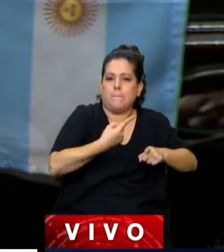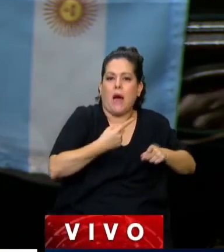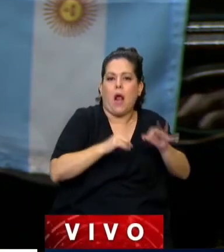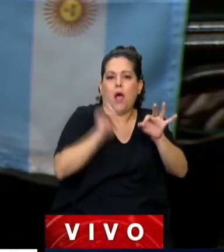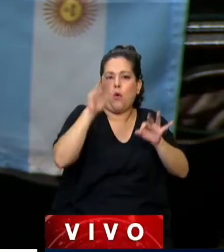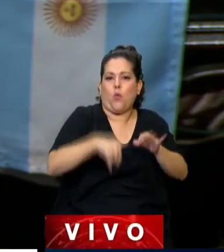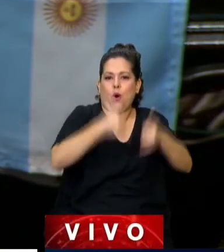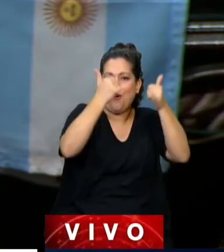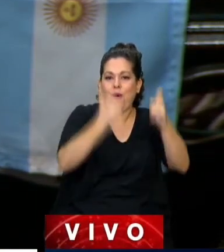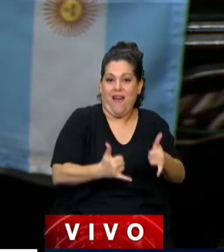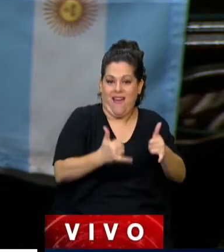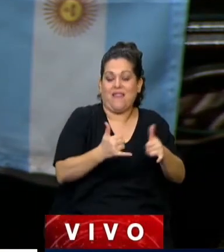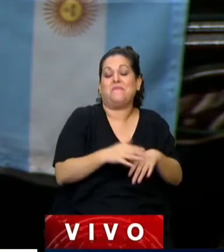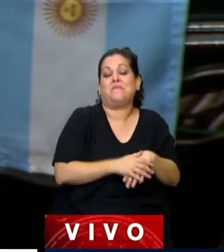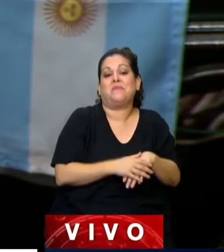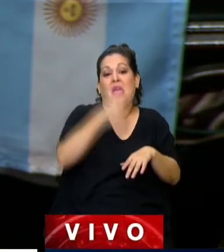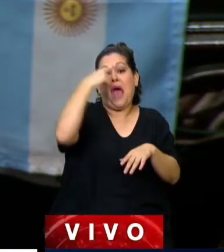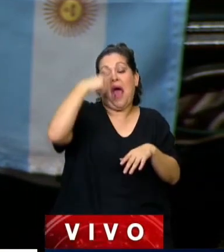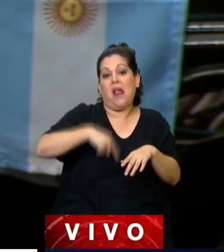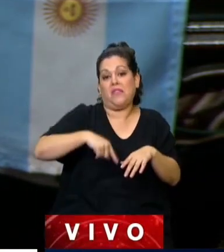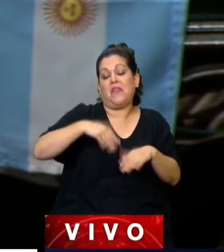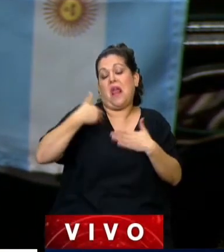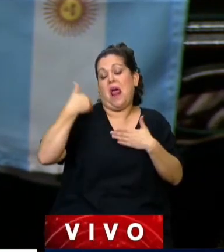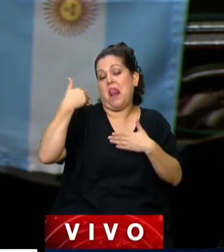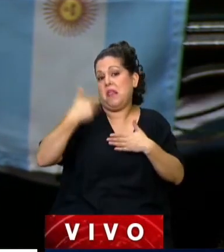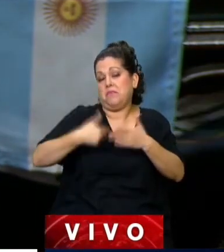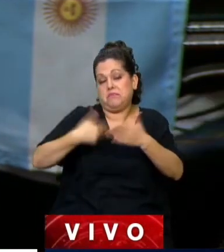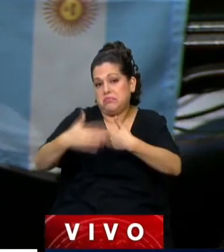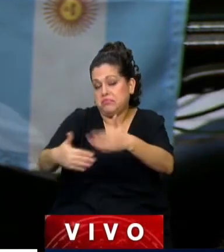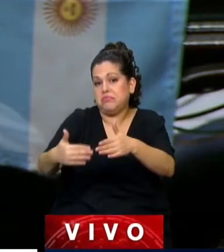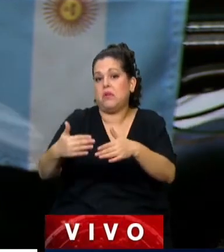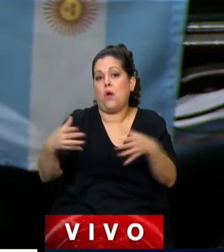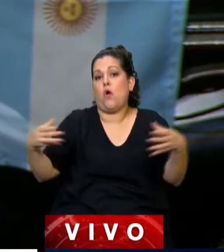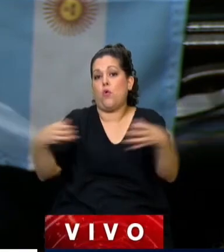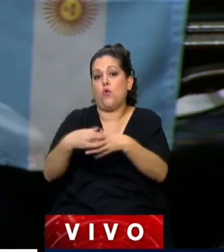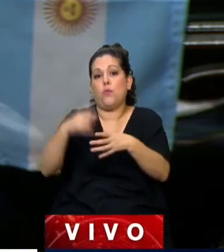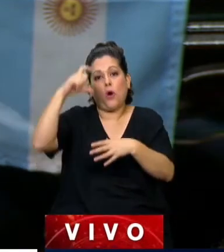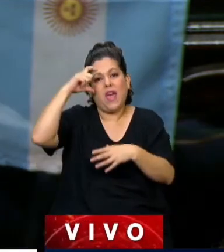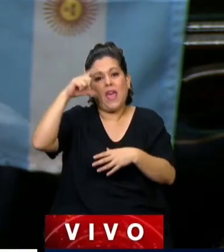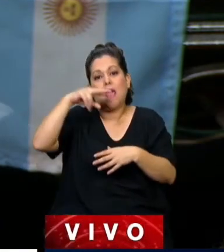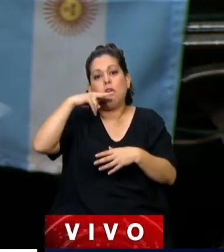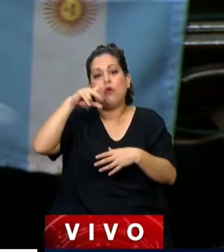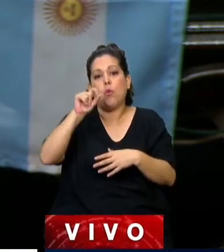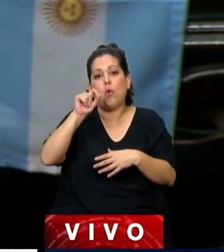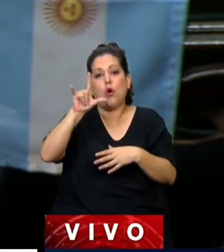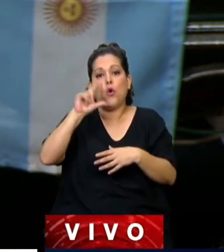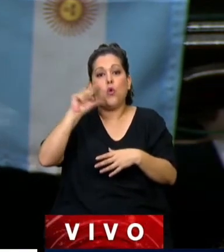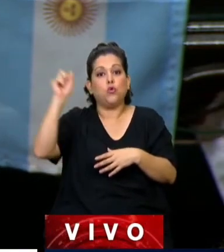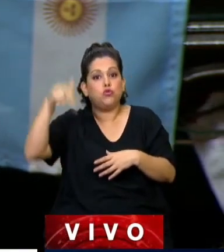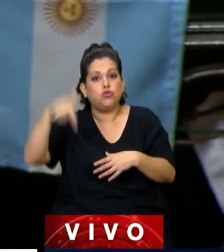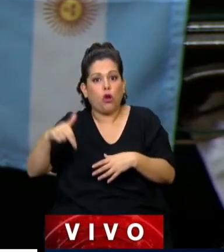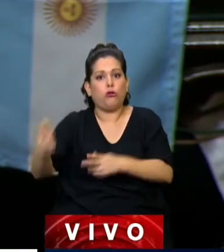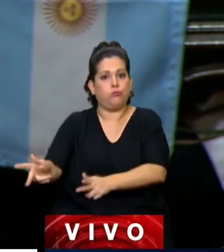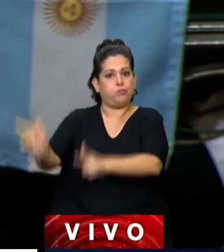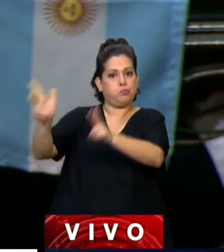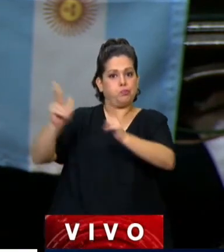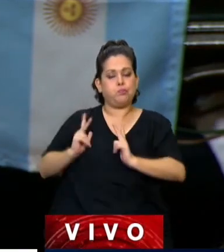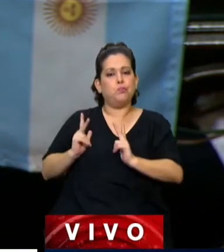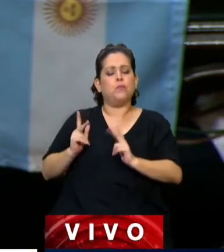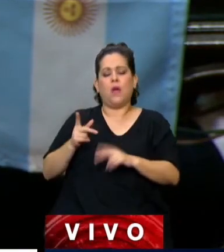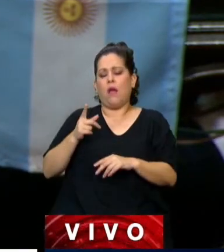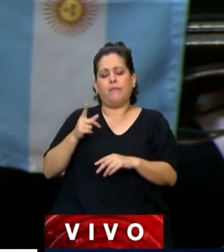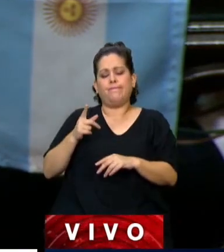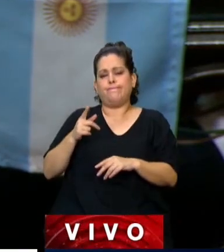Y el bloque de Evolución, más precisamente, lamentablemente, en ese momento nos comunicó que no iban